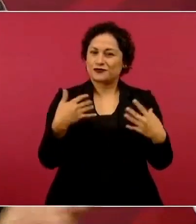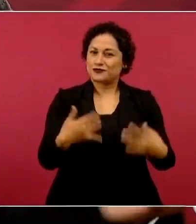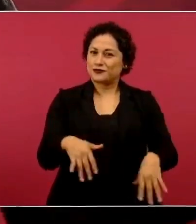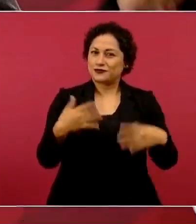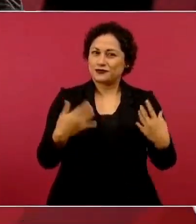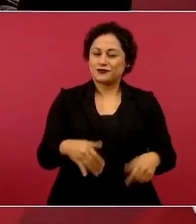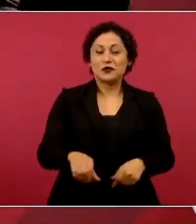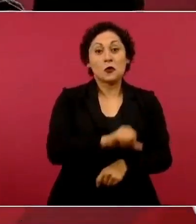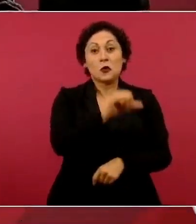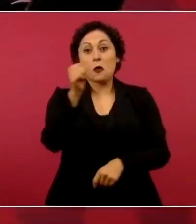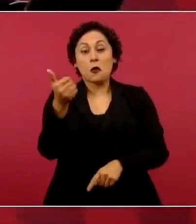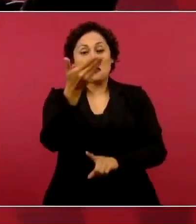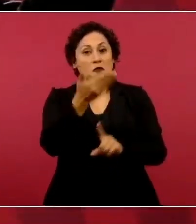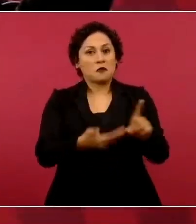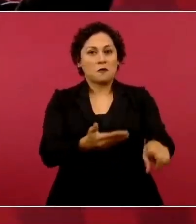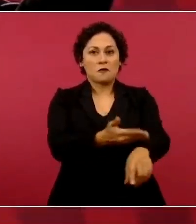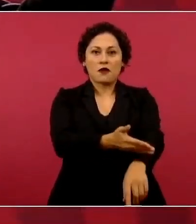Madero,